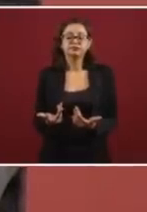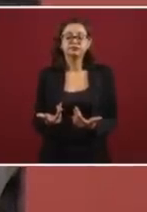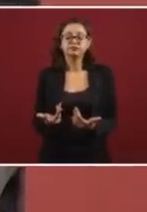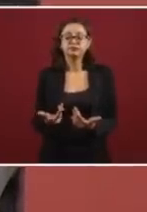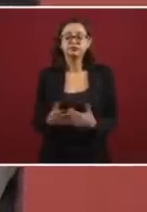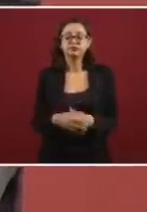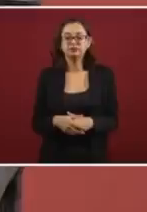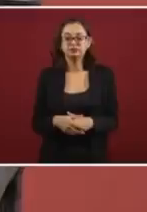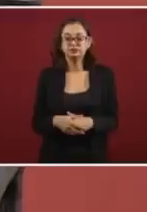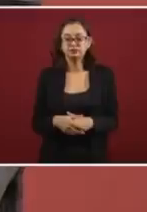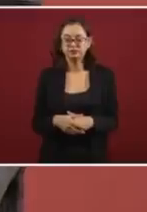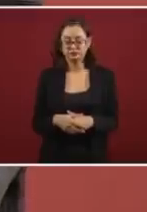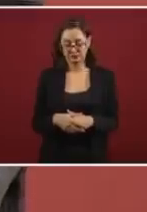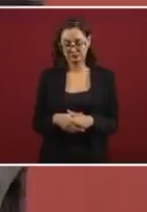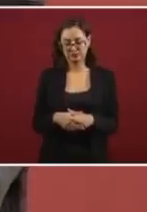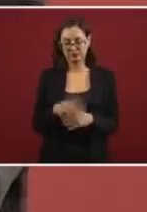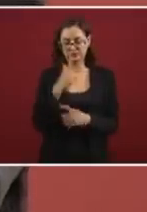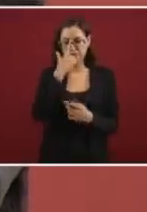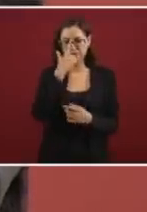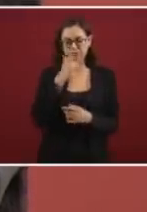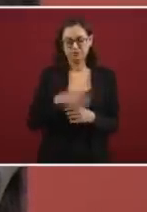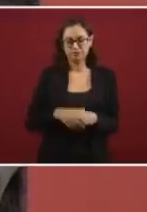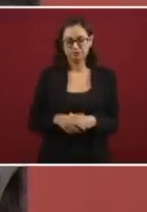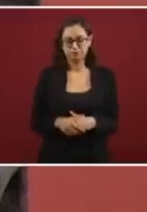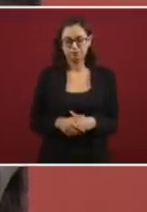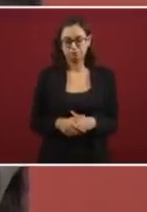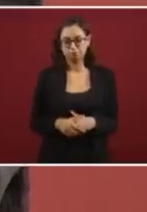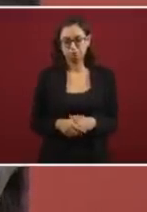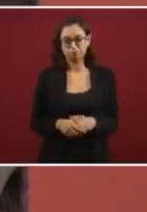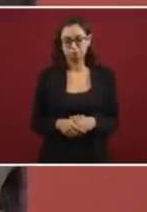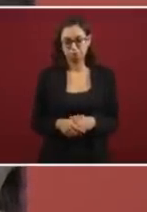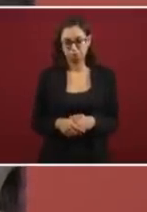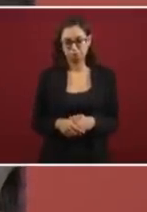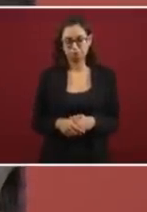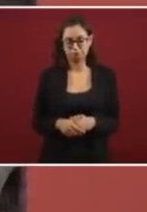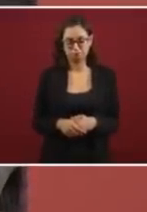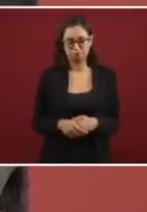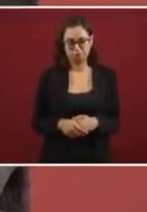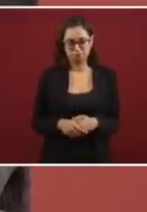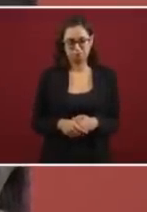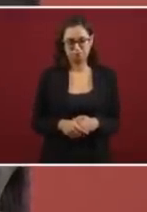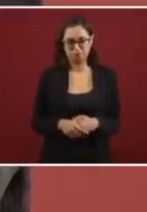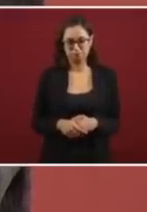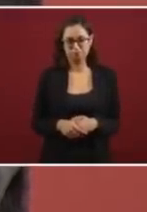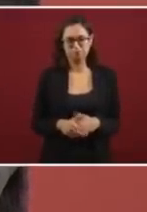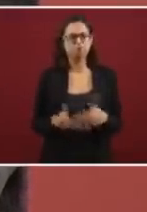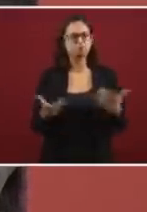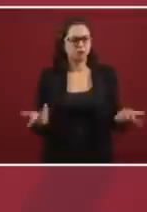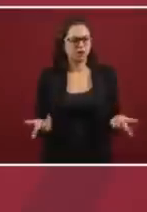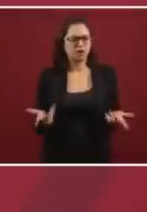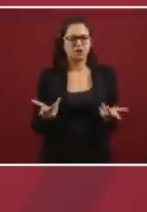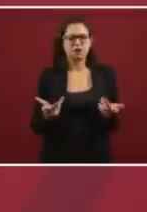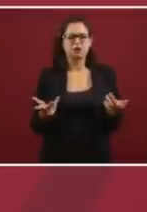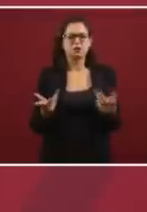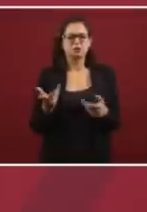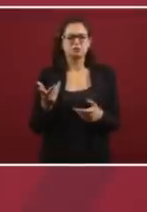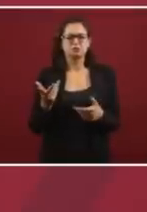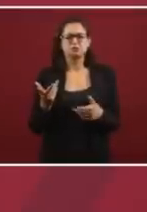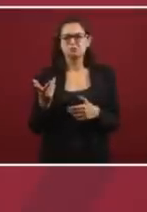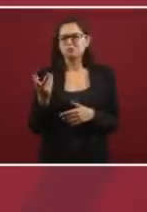incluso con en la protección de los grandes medios de